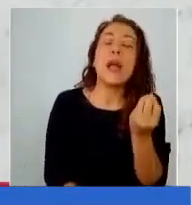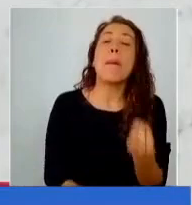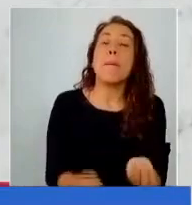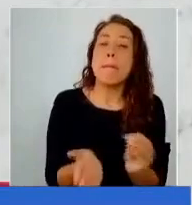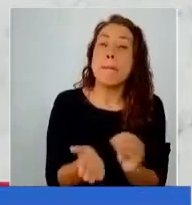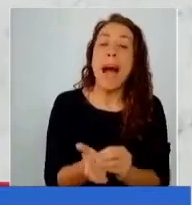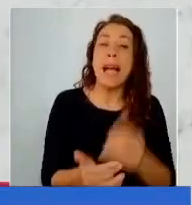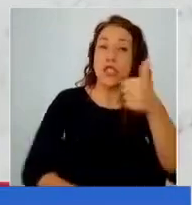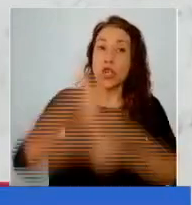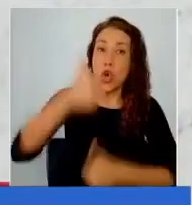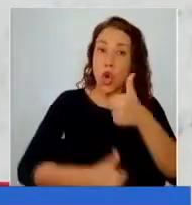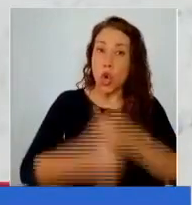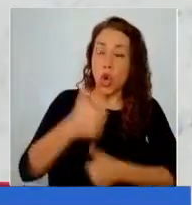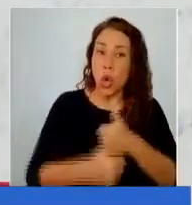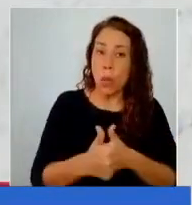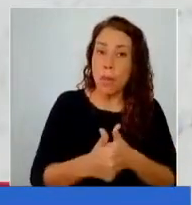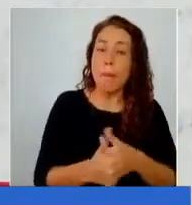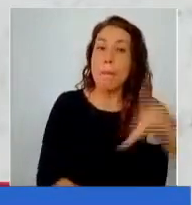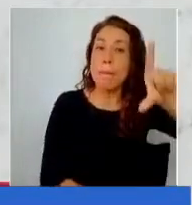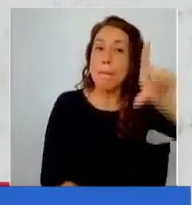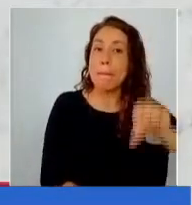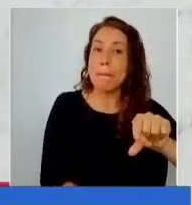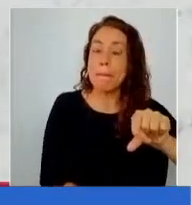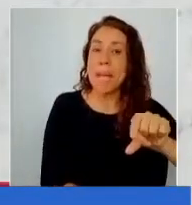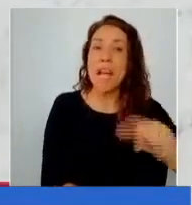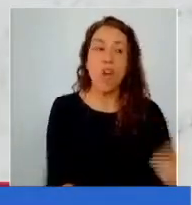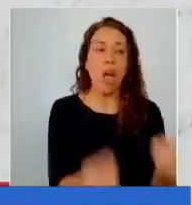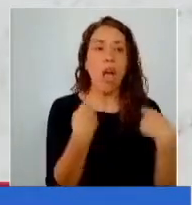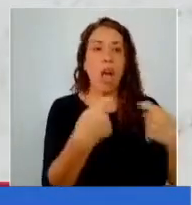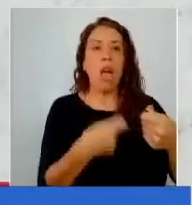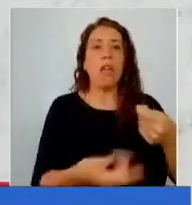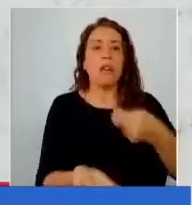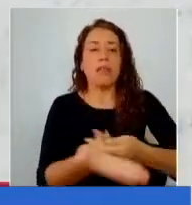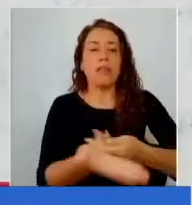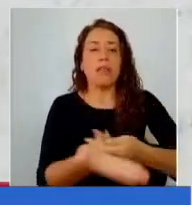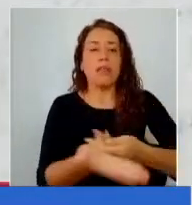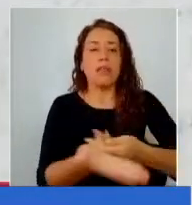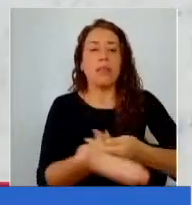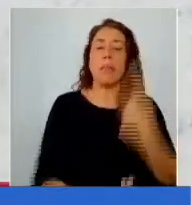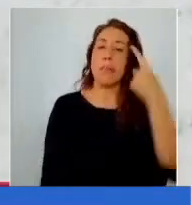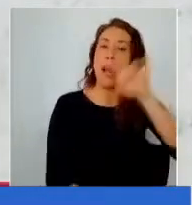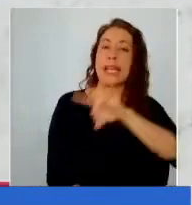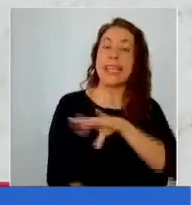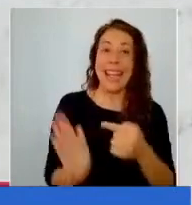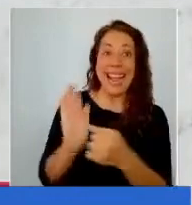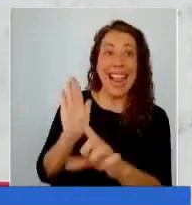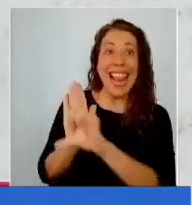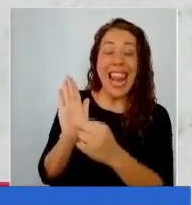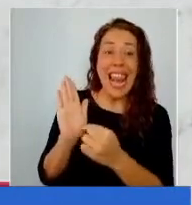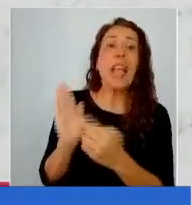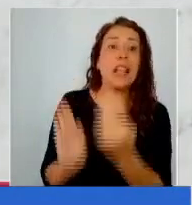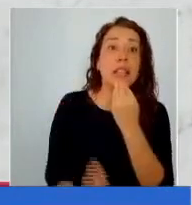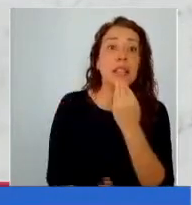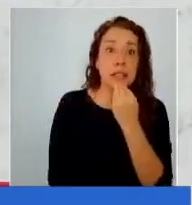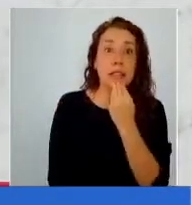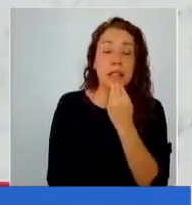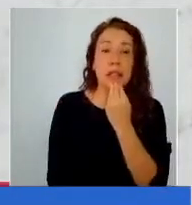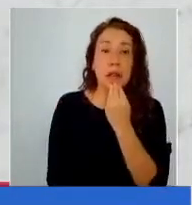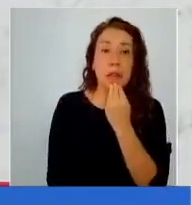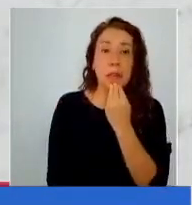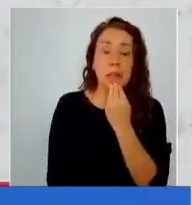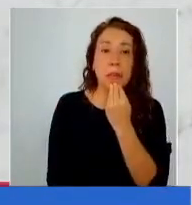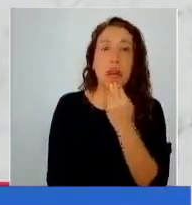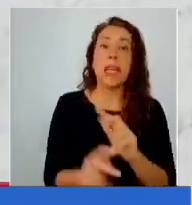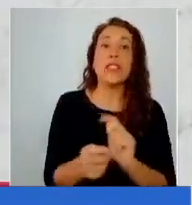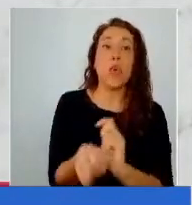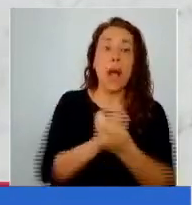y menos costo de transacción para los chilenos esta ley también va a ser un cambio sustancial